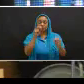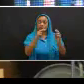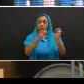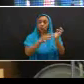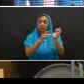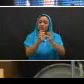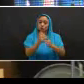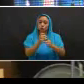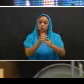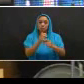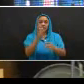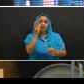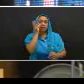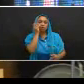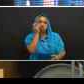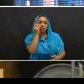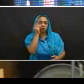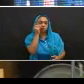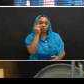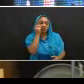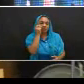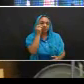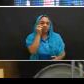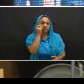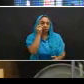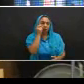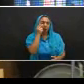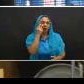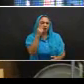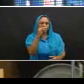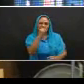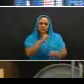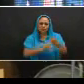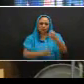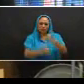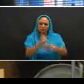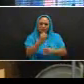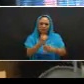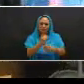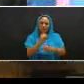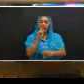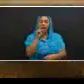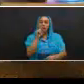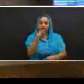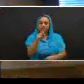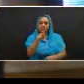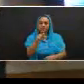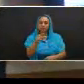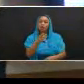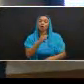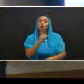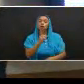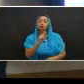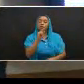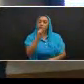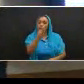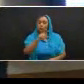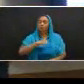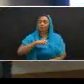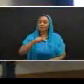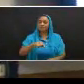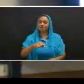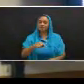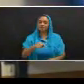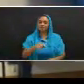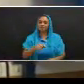si nos estás oyendo por la radio o viendo por internet, ahí donde tú estás, pon